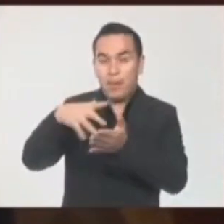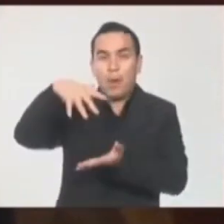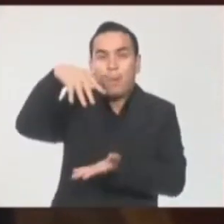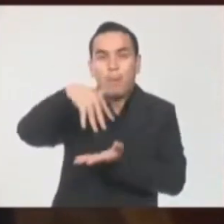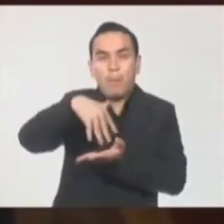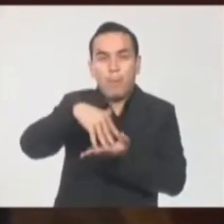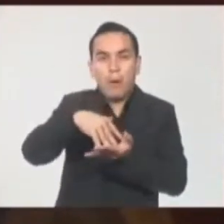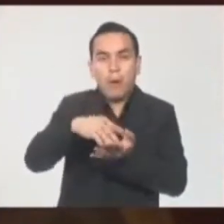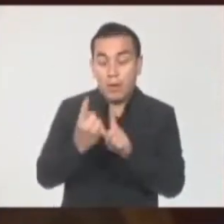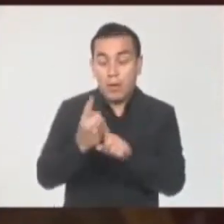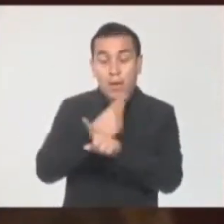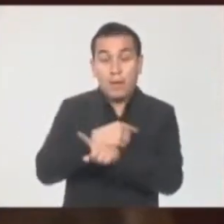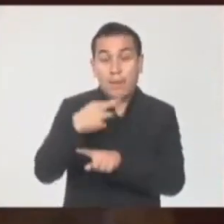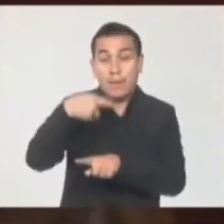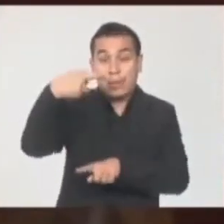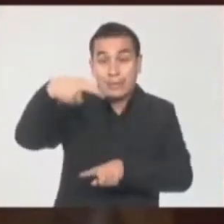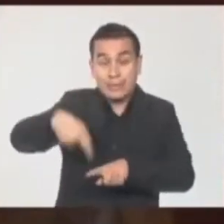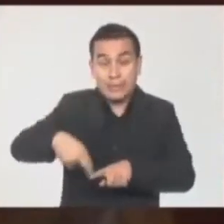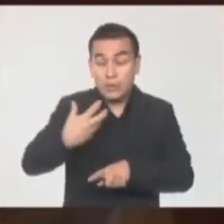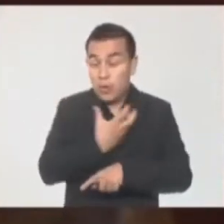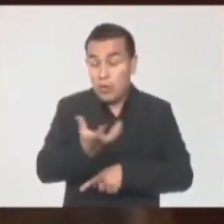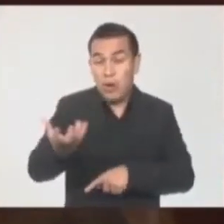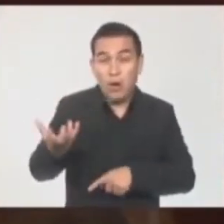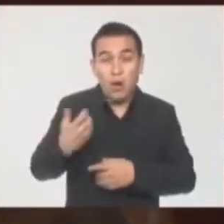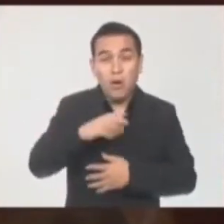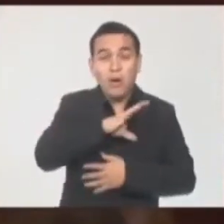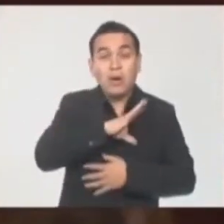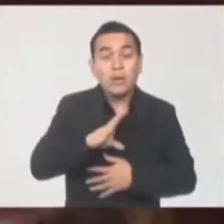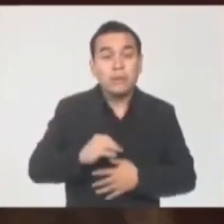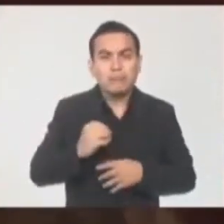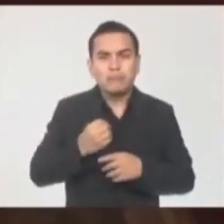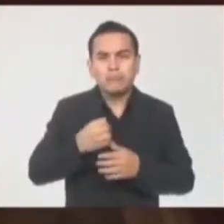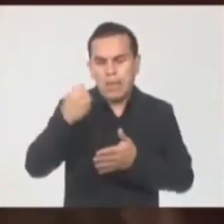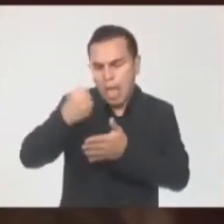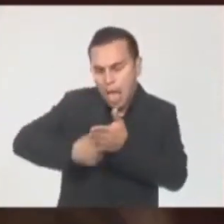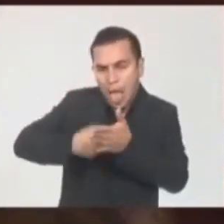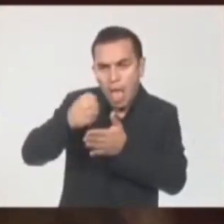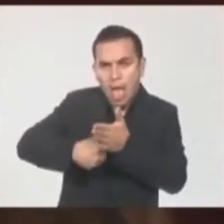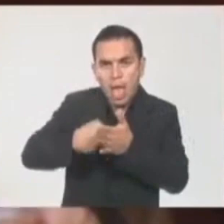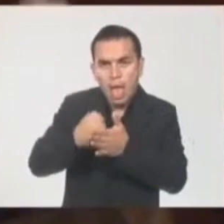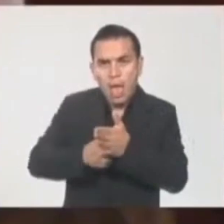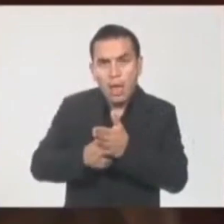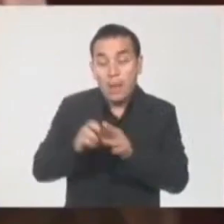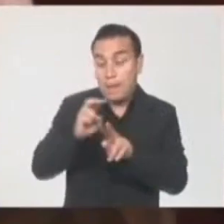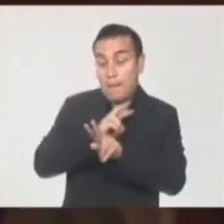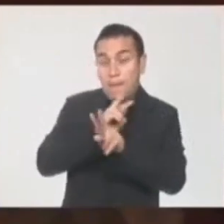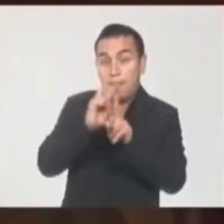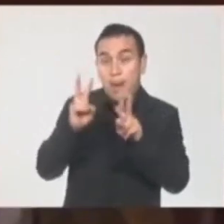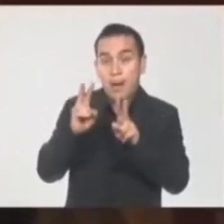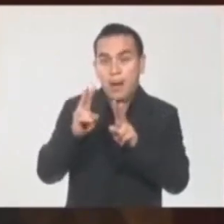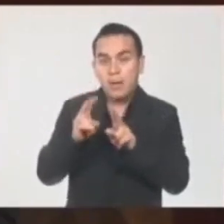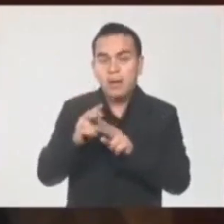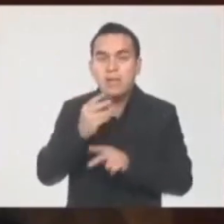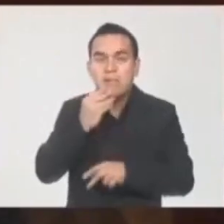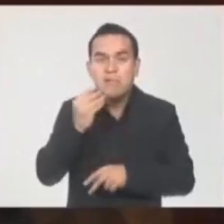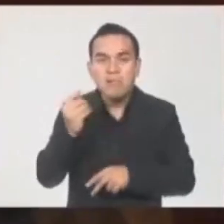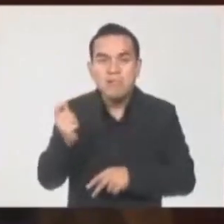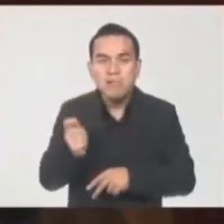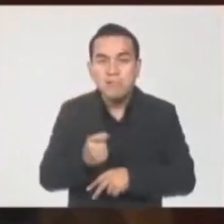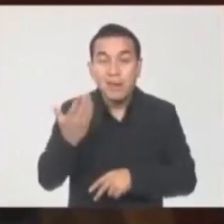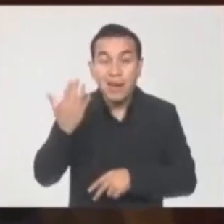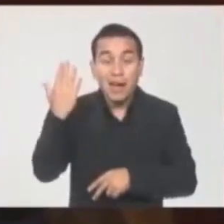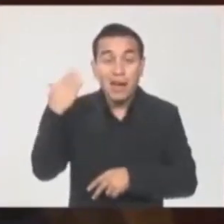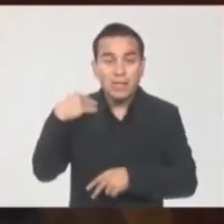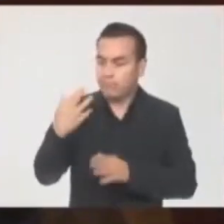de este movimiento, parte de estas transformaciones, parte de esta lucha pacífica. Entre lo viejo,